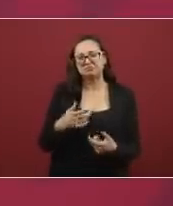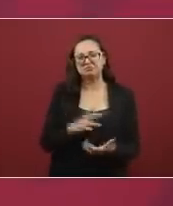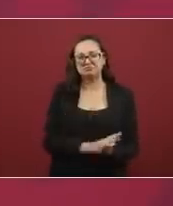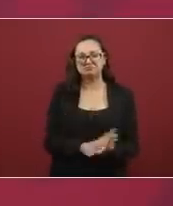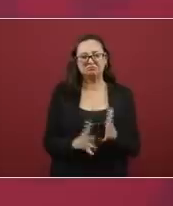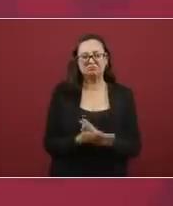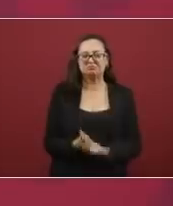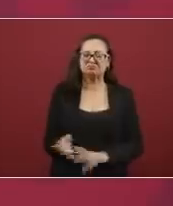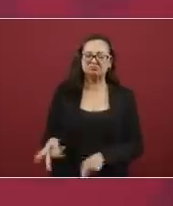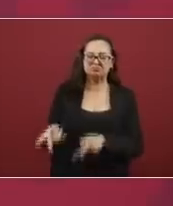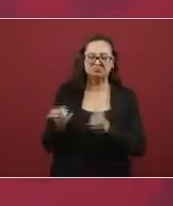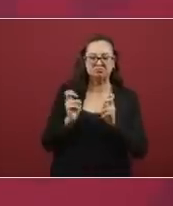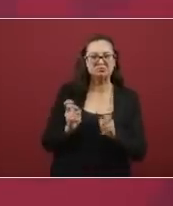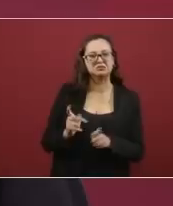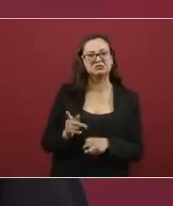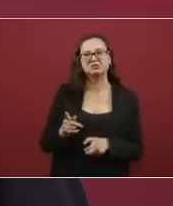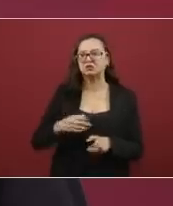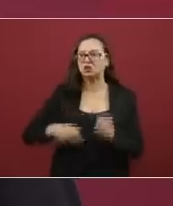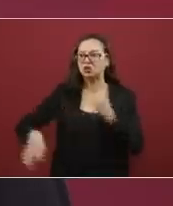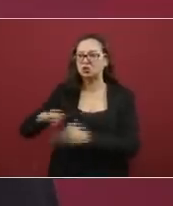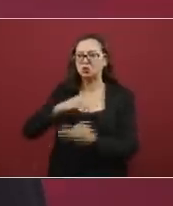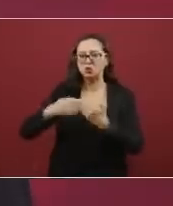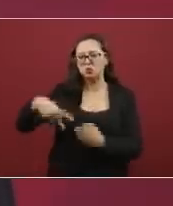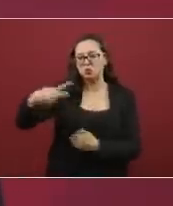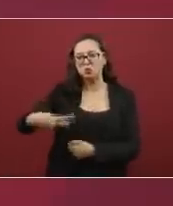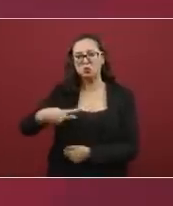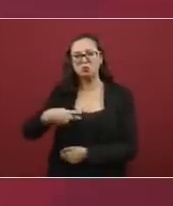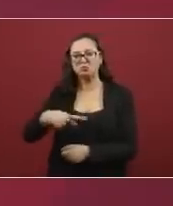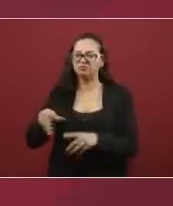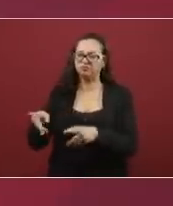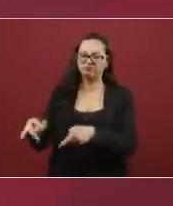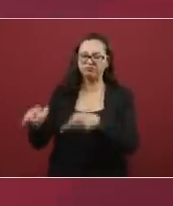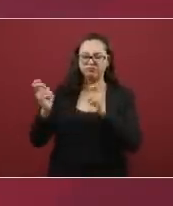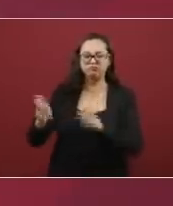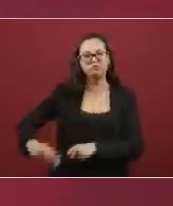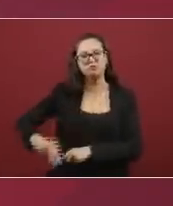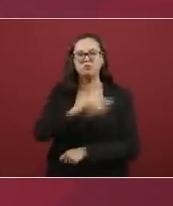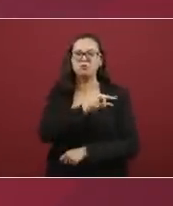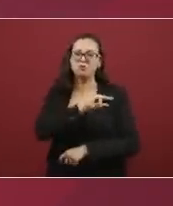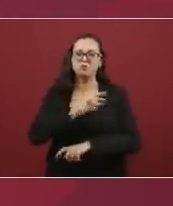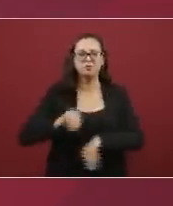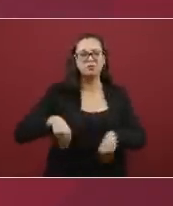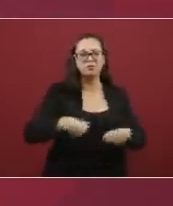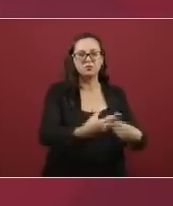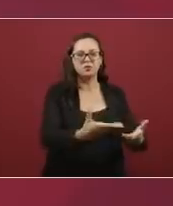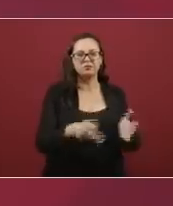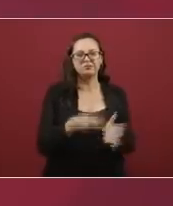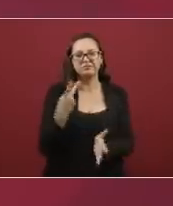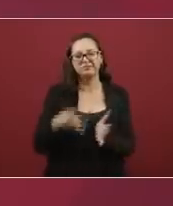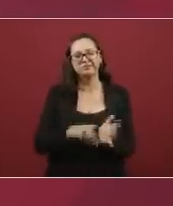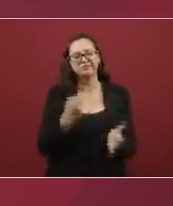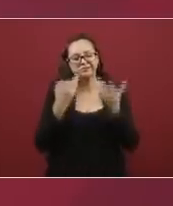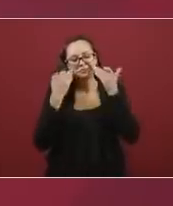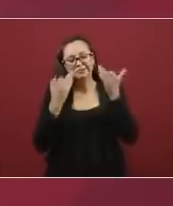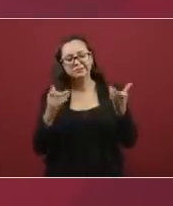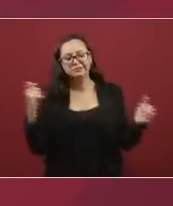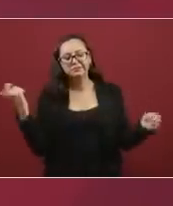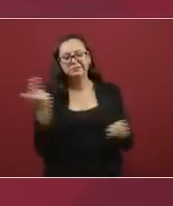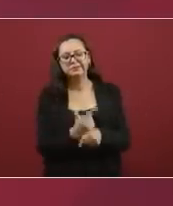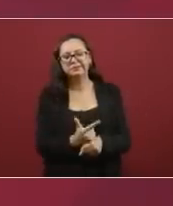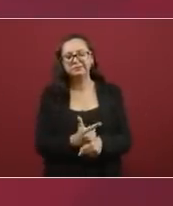de privatización, como lo hemos visto ya en varias ocasiones. Entonces,